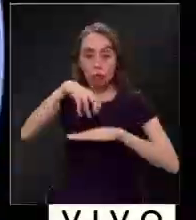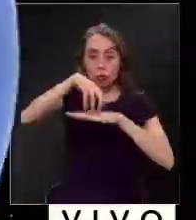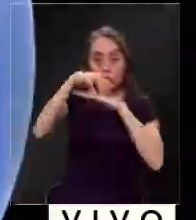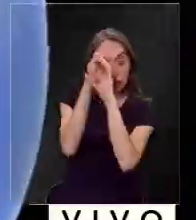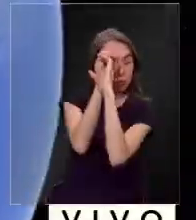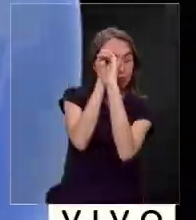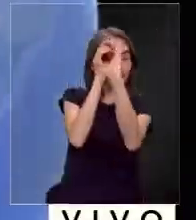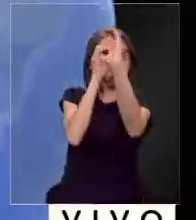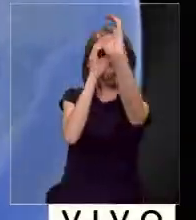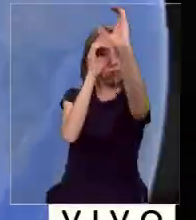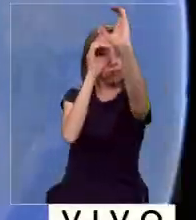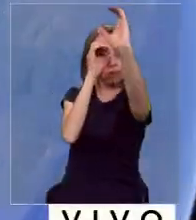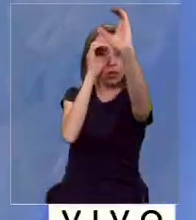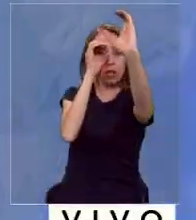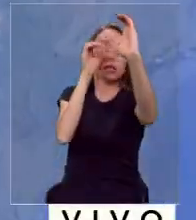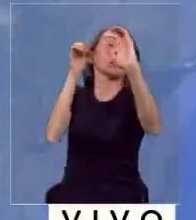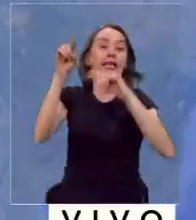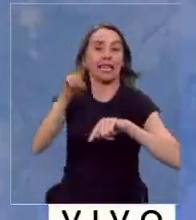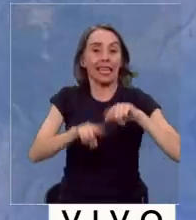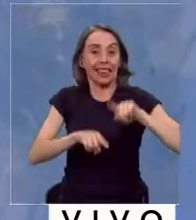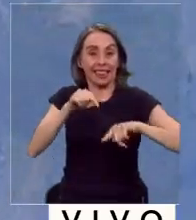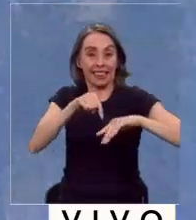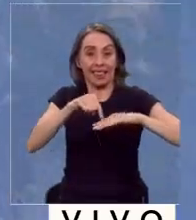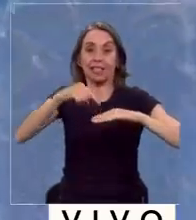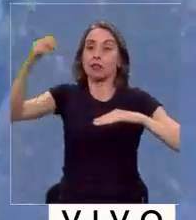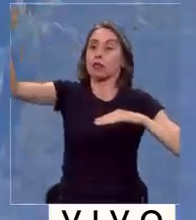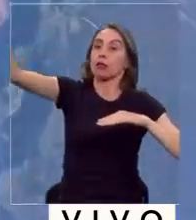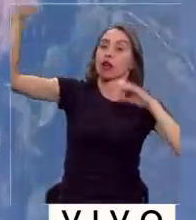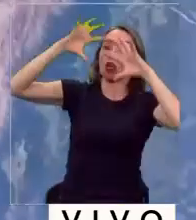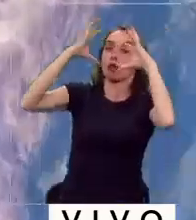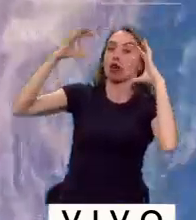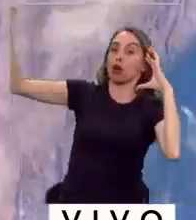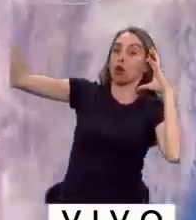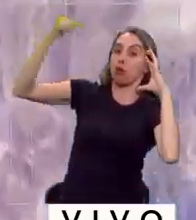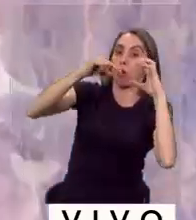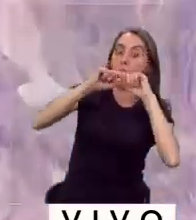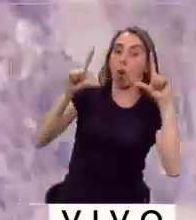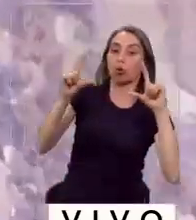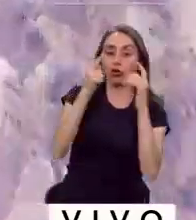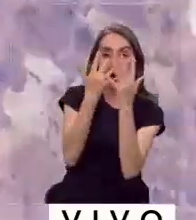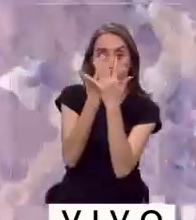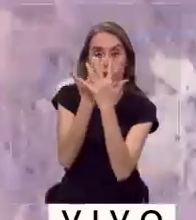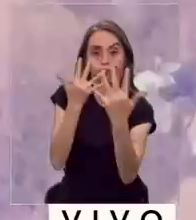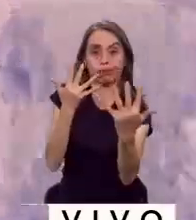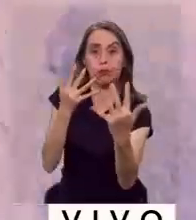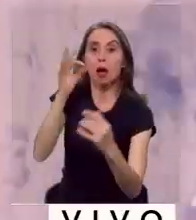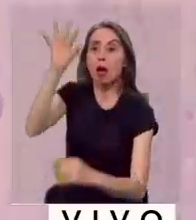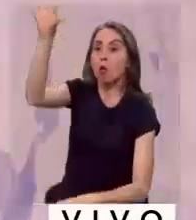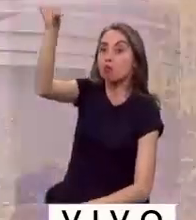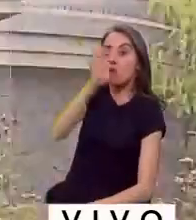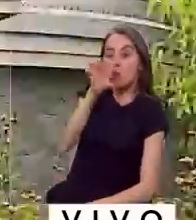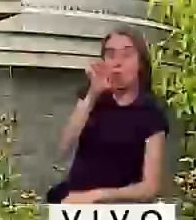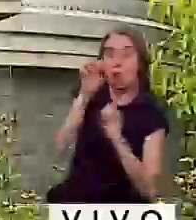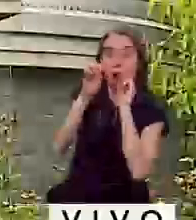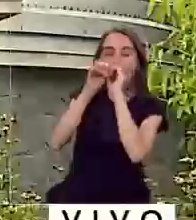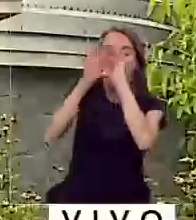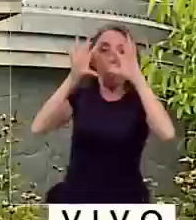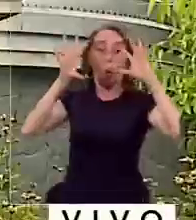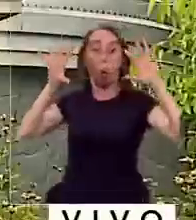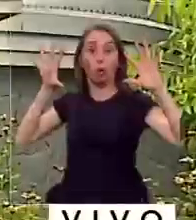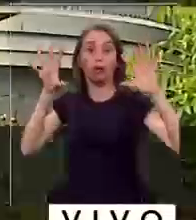la suerte de que cuando la luz llega y pasa por la atmósfera, no se difracta. Tenemos la suerte de que llega perfectamente en ese sentido, o lo mejor